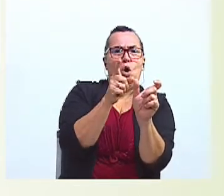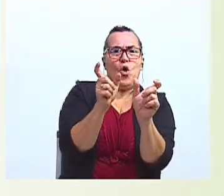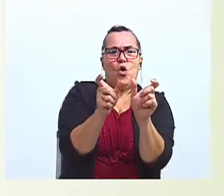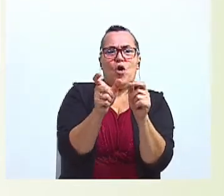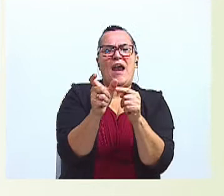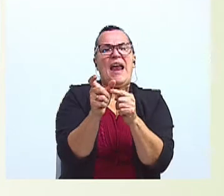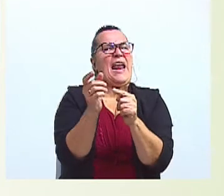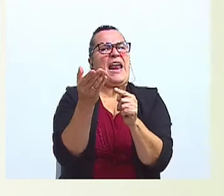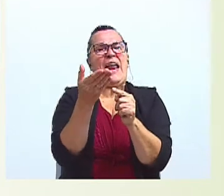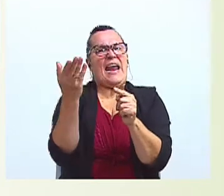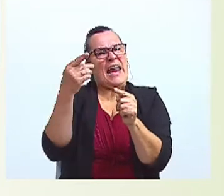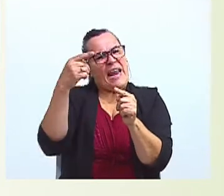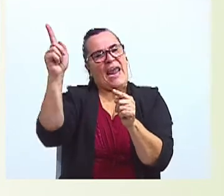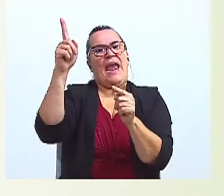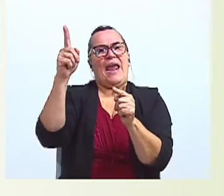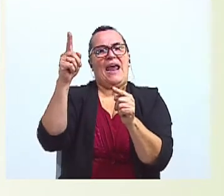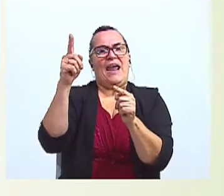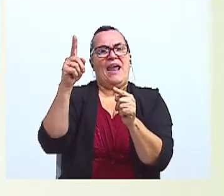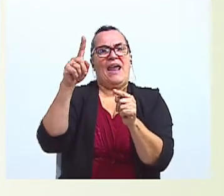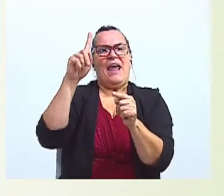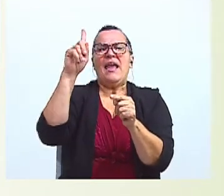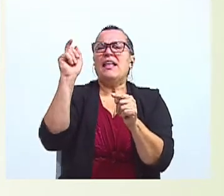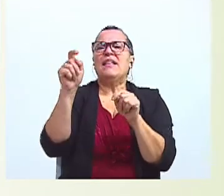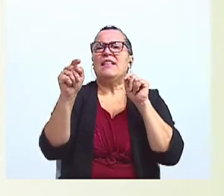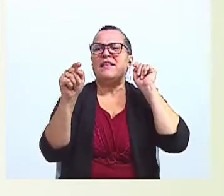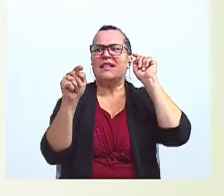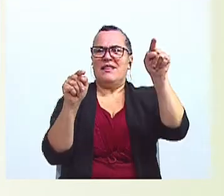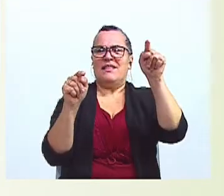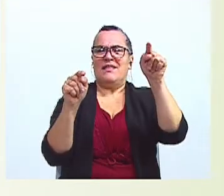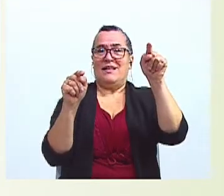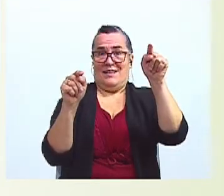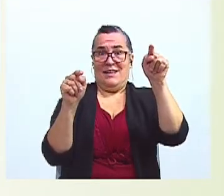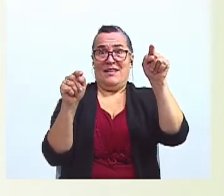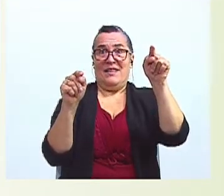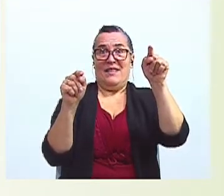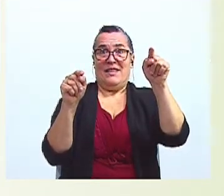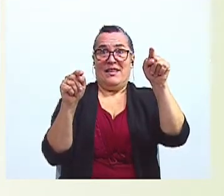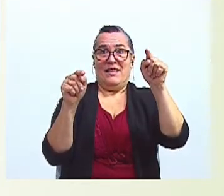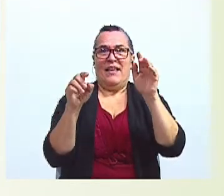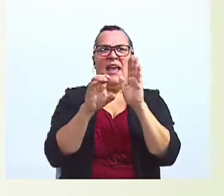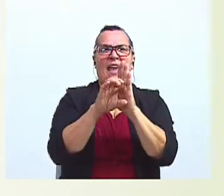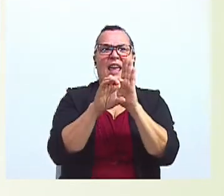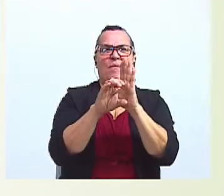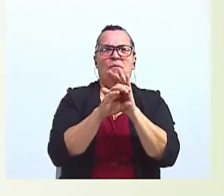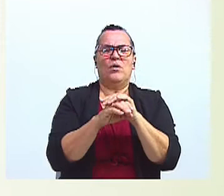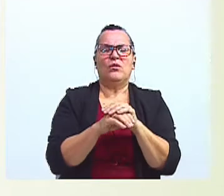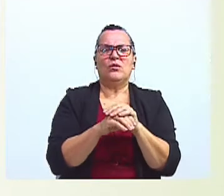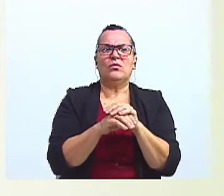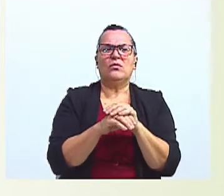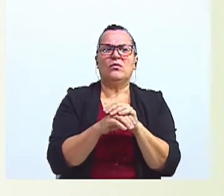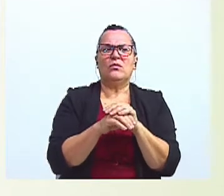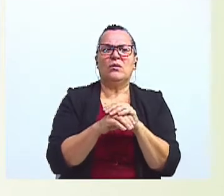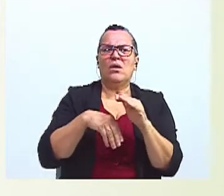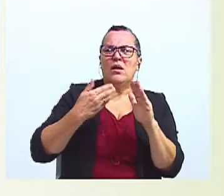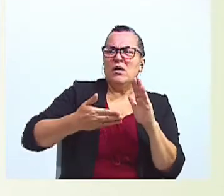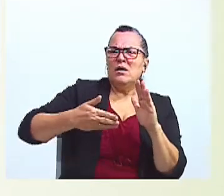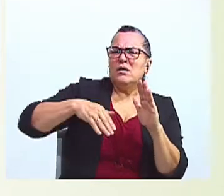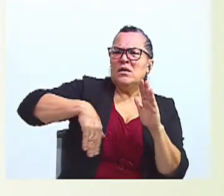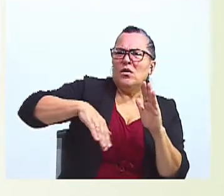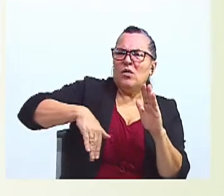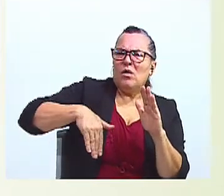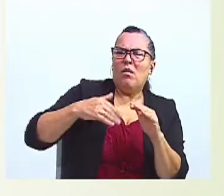y el interrogativo qué. Fijémonos en los ejemplos. ¿Por qué llegó